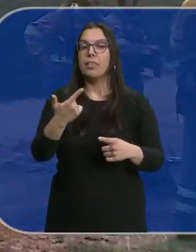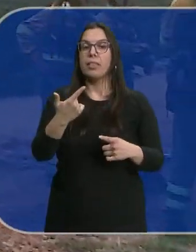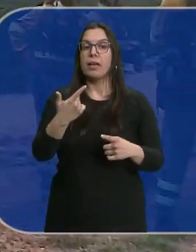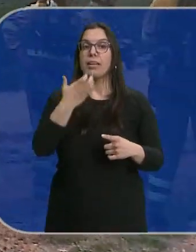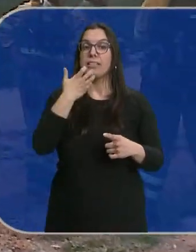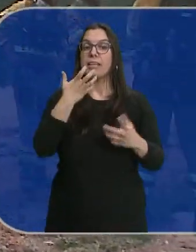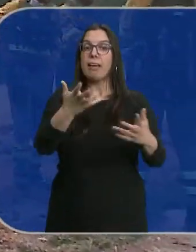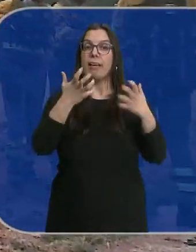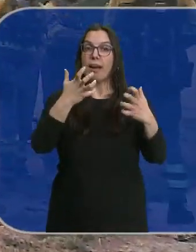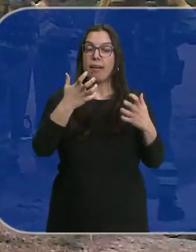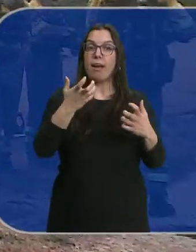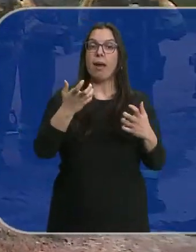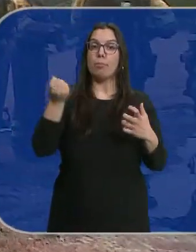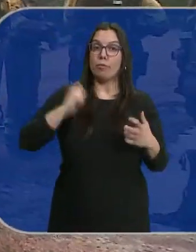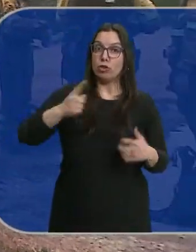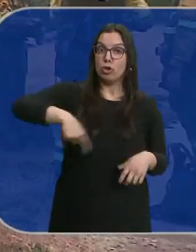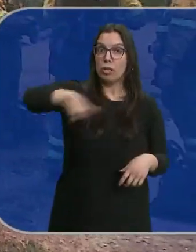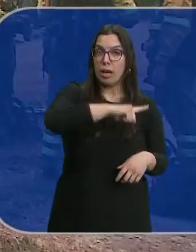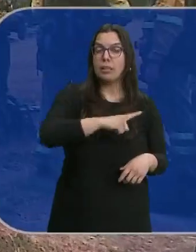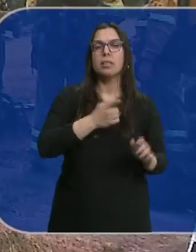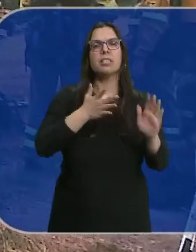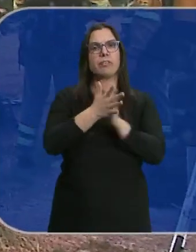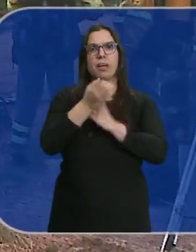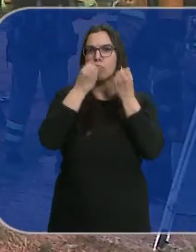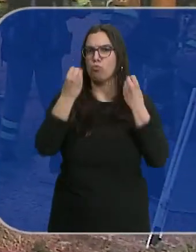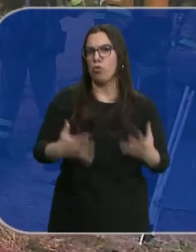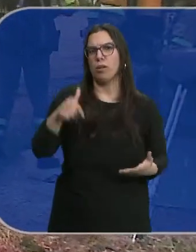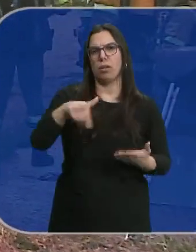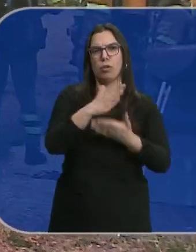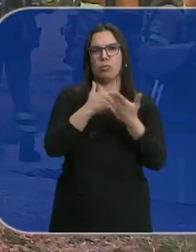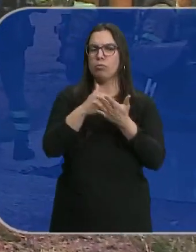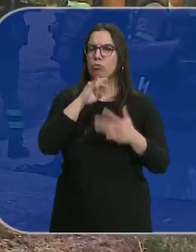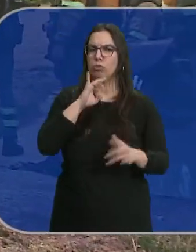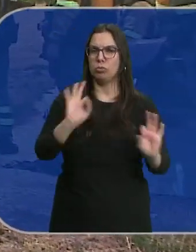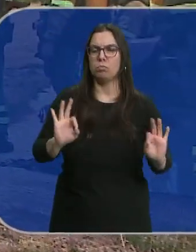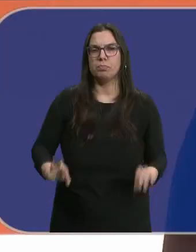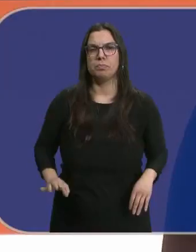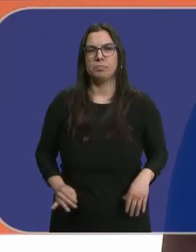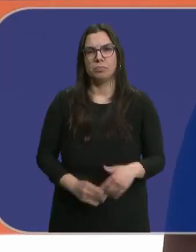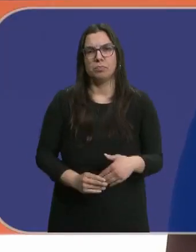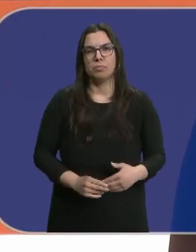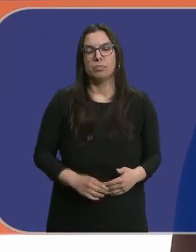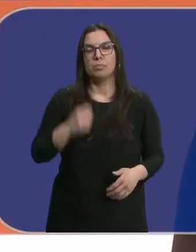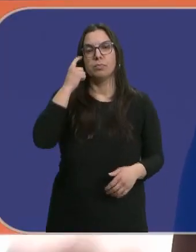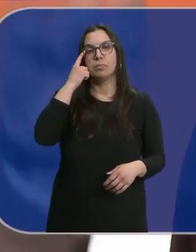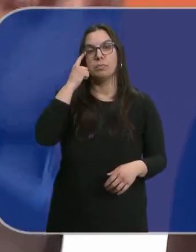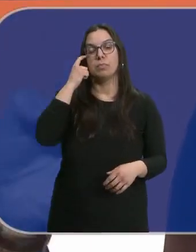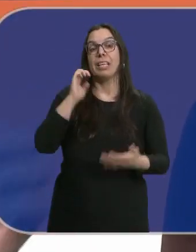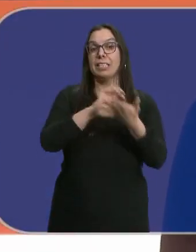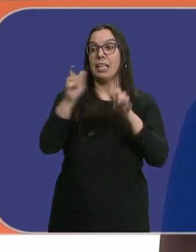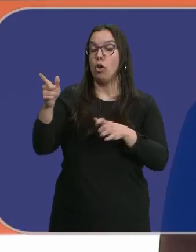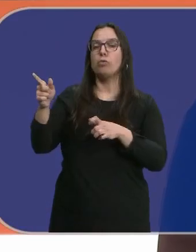que redunde en el beneficio de los propios profesionales será bien recibido en esta comunidad. Castilla y León